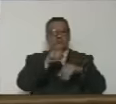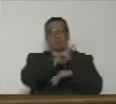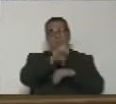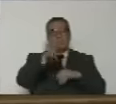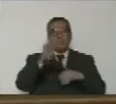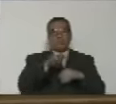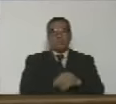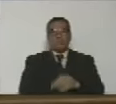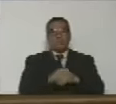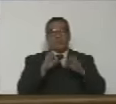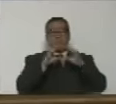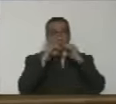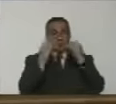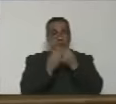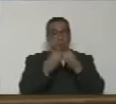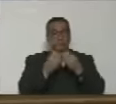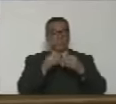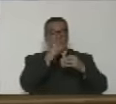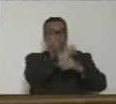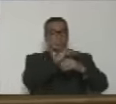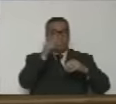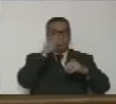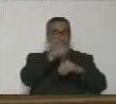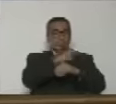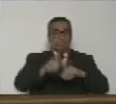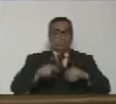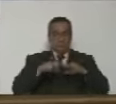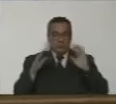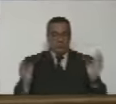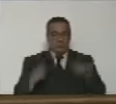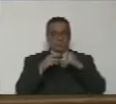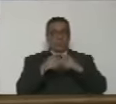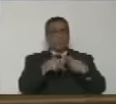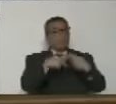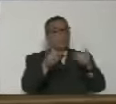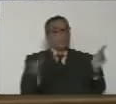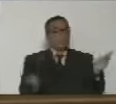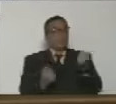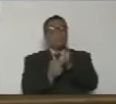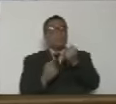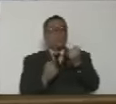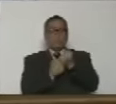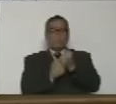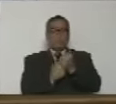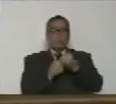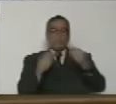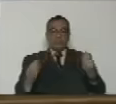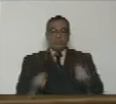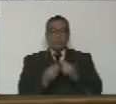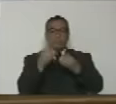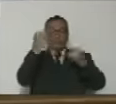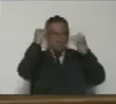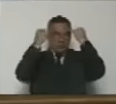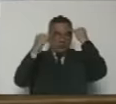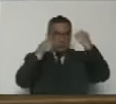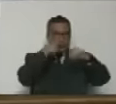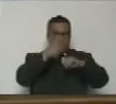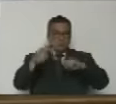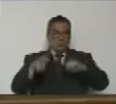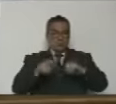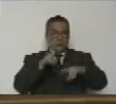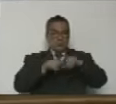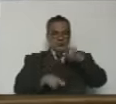24. Los órganos y entes del poder público promoverán, apoyarán y acompañarán las iniciativas populares para